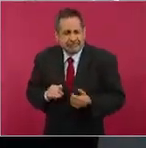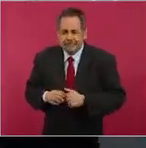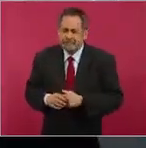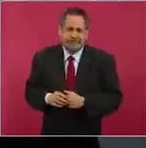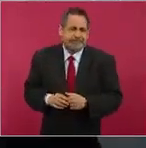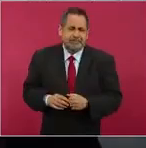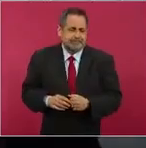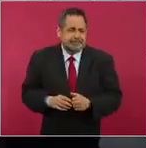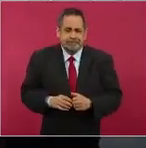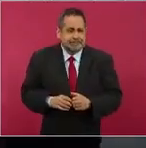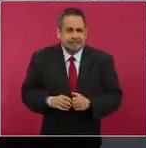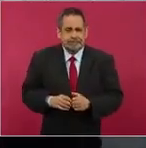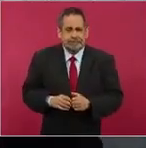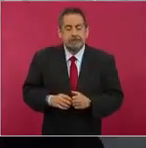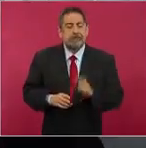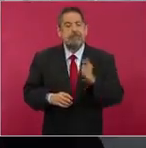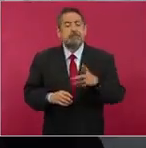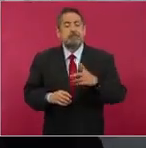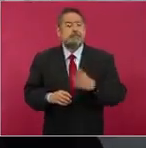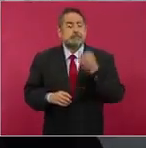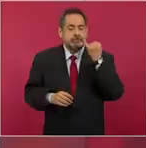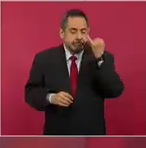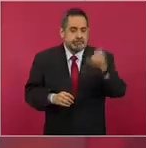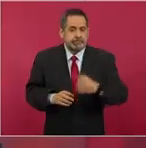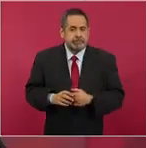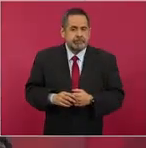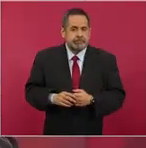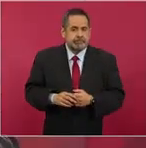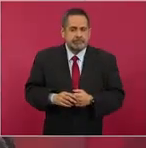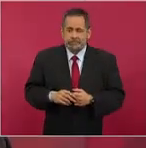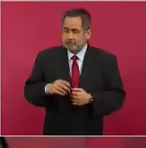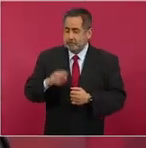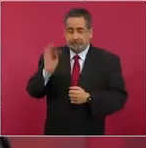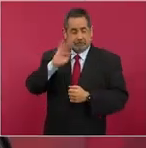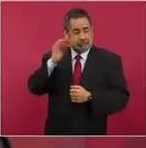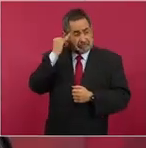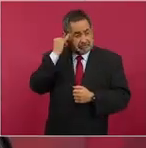Imagínense, yo autorizando